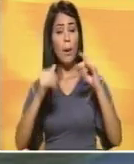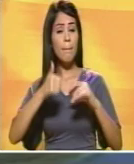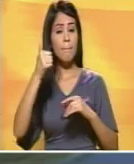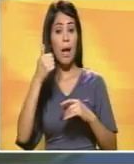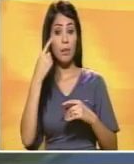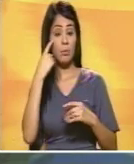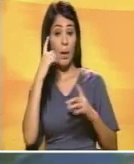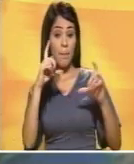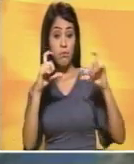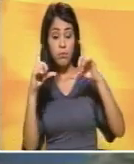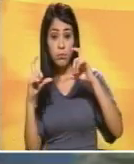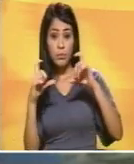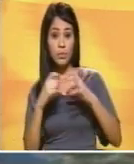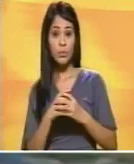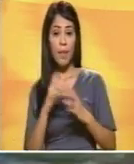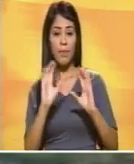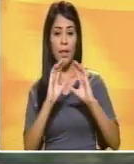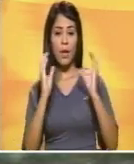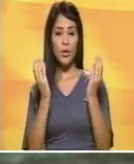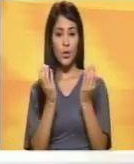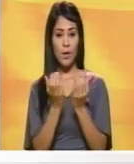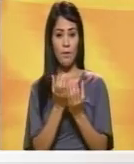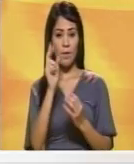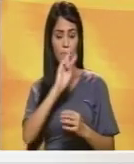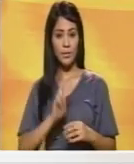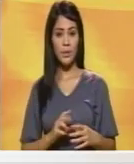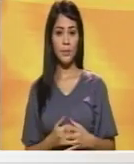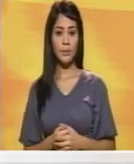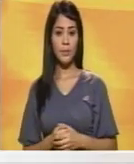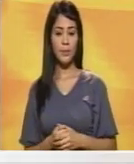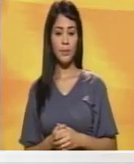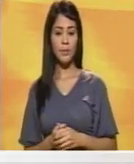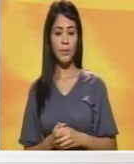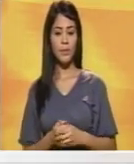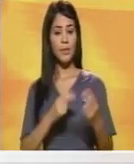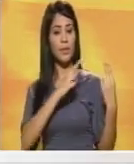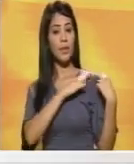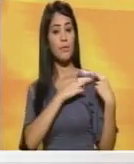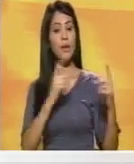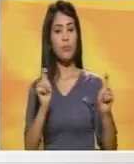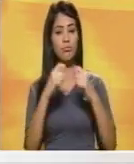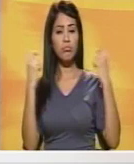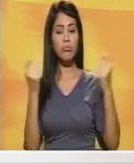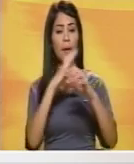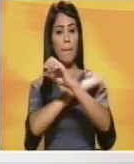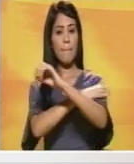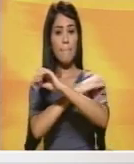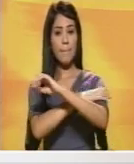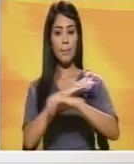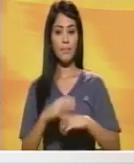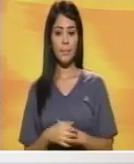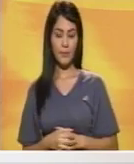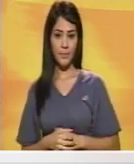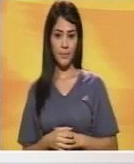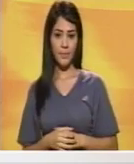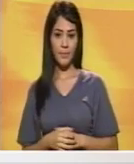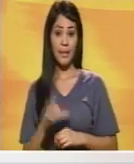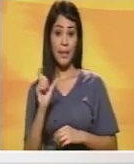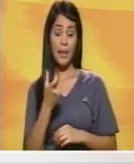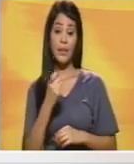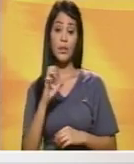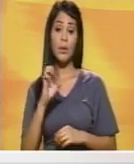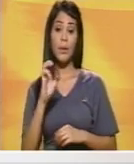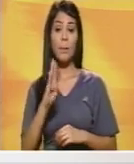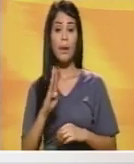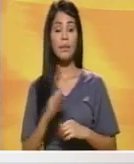para capturar fotografías de la geografía de Venezuela. El jefe de campaña de la Mesa de la Unidad Democrática, Gerardo Blight, aseguró